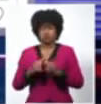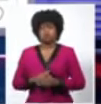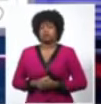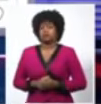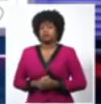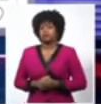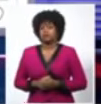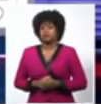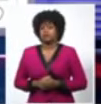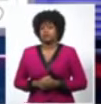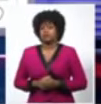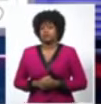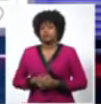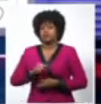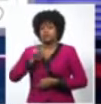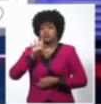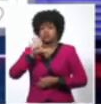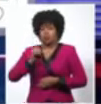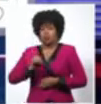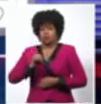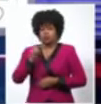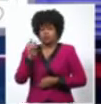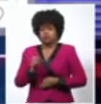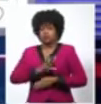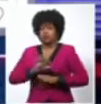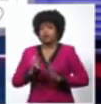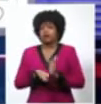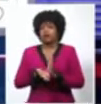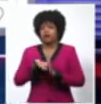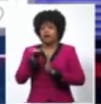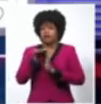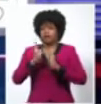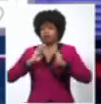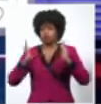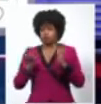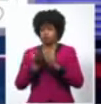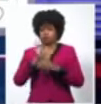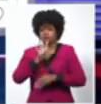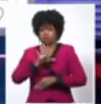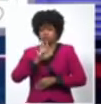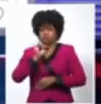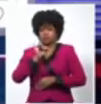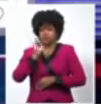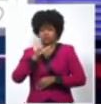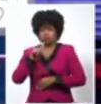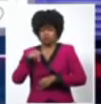personas han sido dadas de alta para un total de 575 y en este momento hay